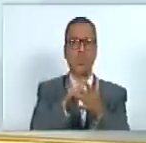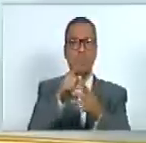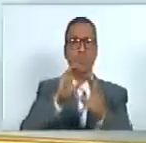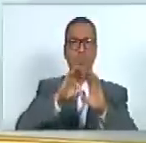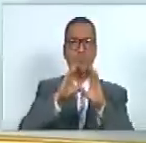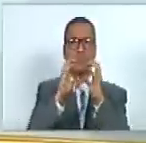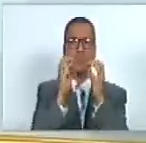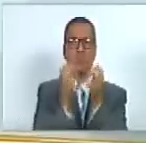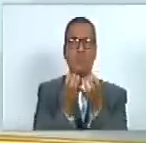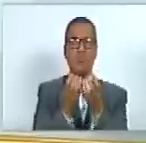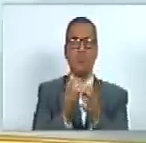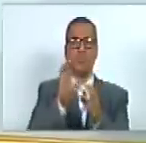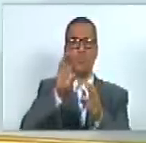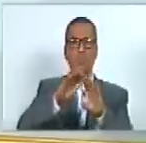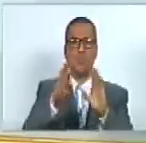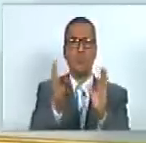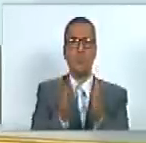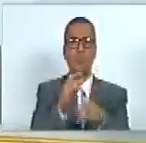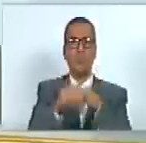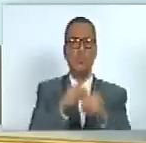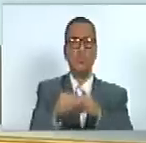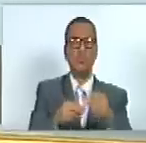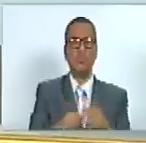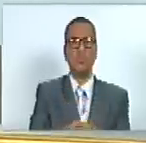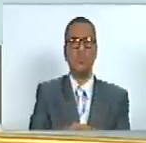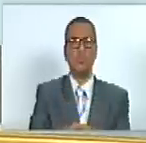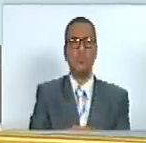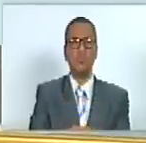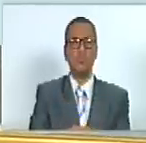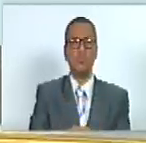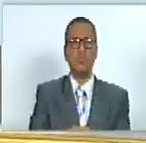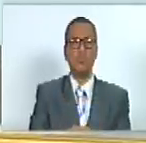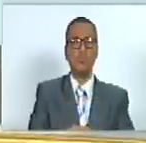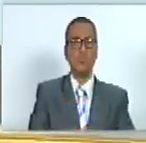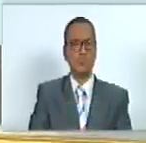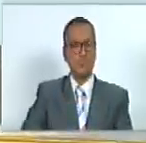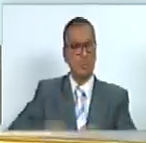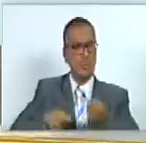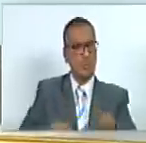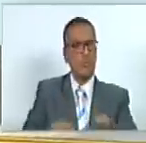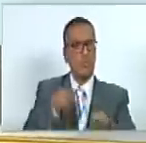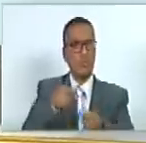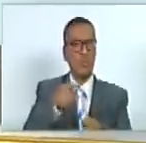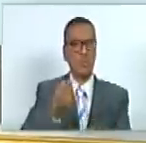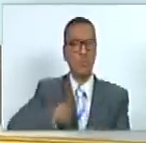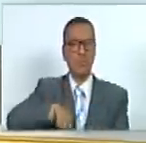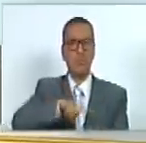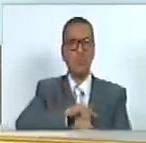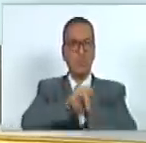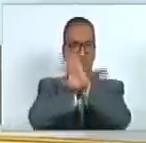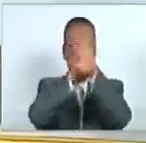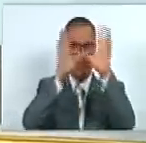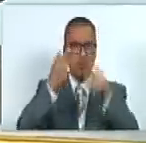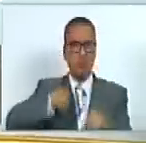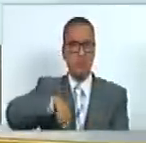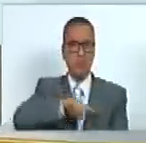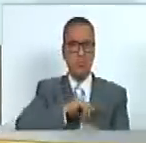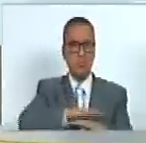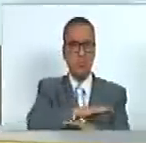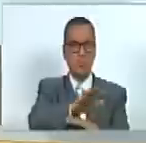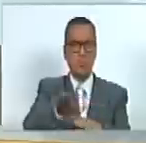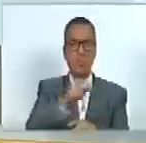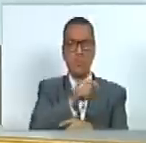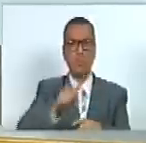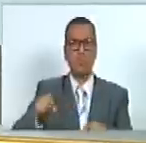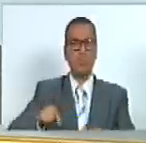geográfico del planeta donde te tocó nacer, de atacar nuestro cielo, nuestro suelo, a la